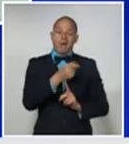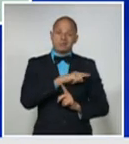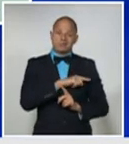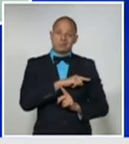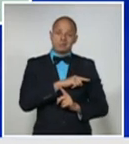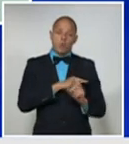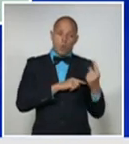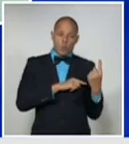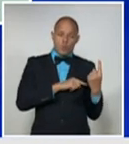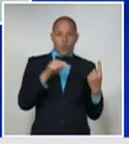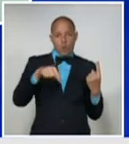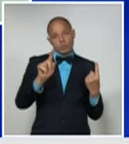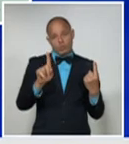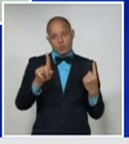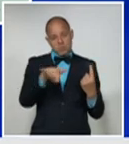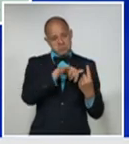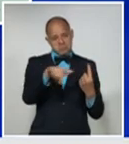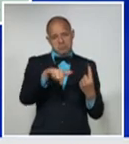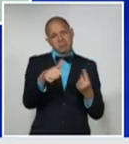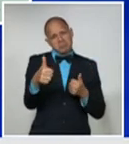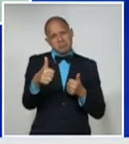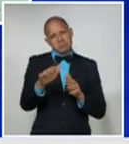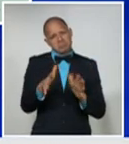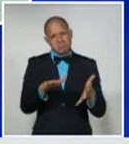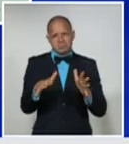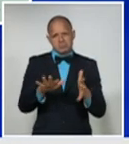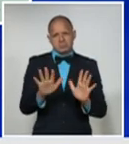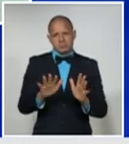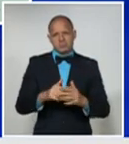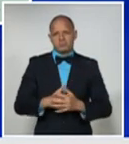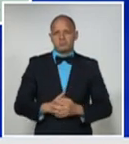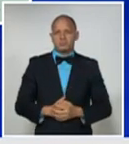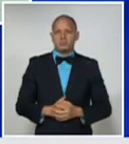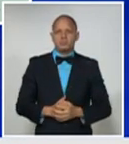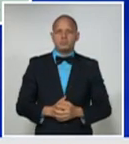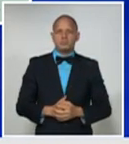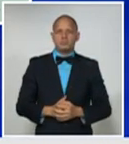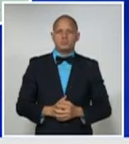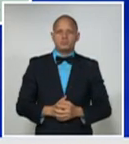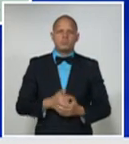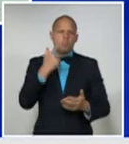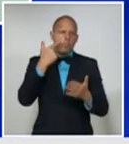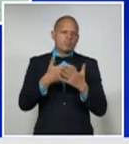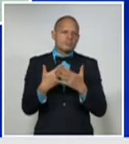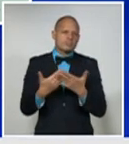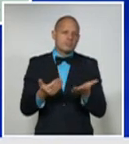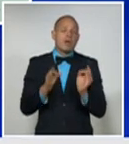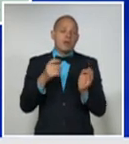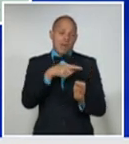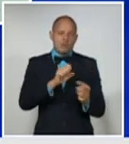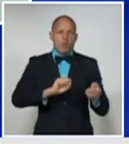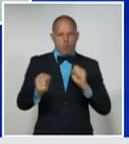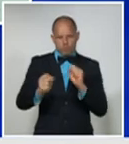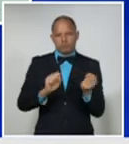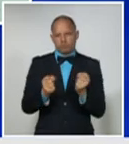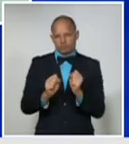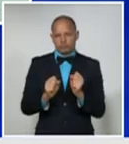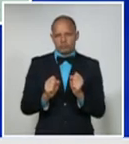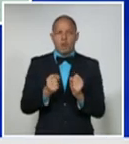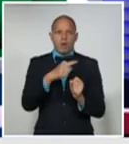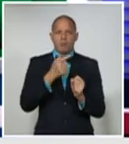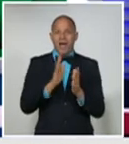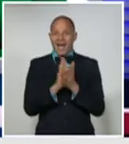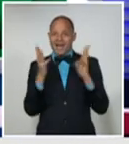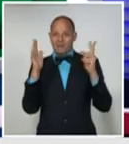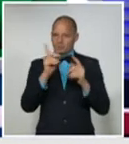la jornada anterior, pues está demostrando un control de la pandemia que hay que seguirlo en los